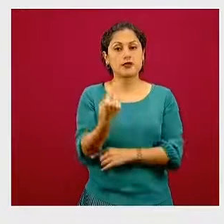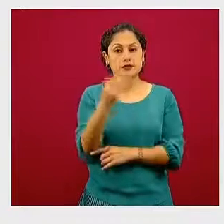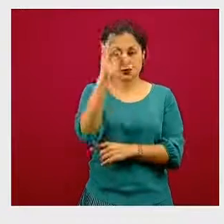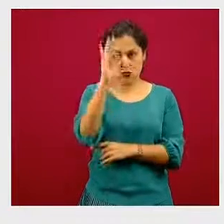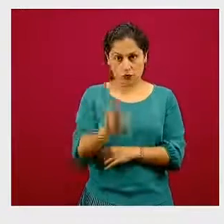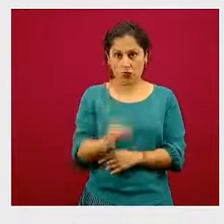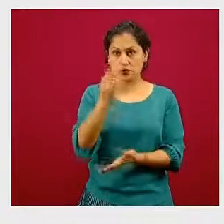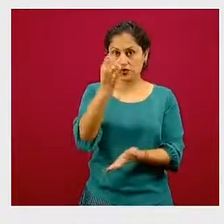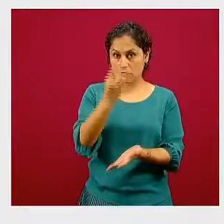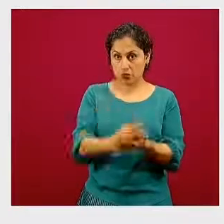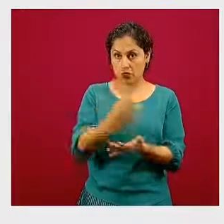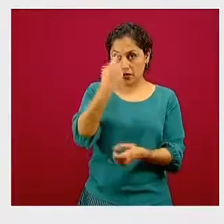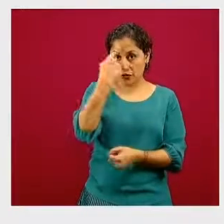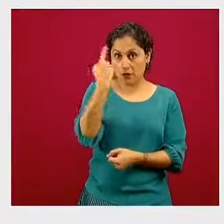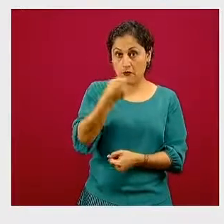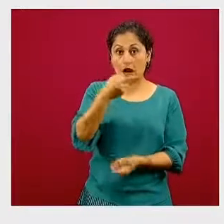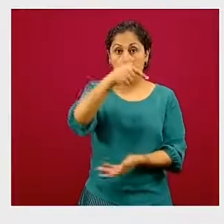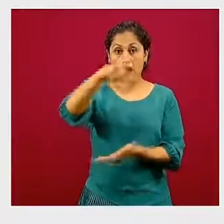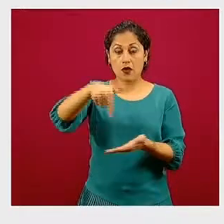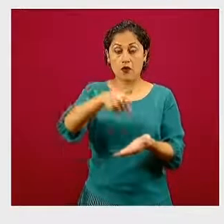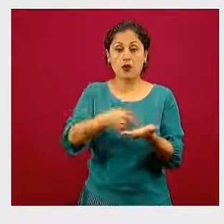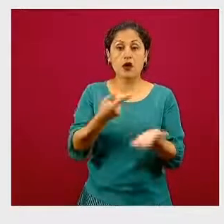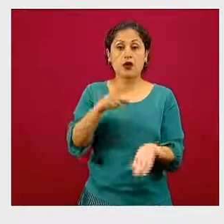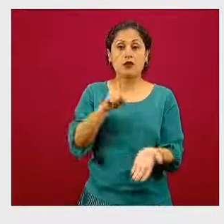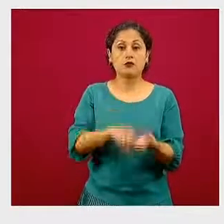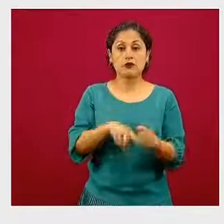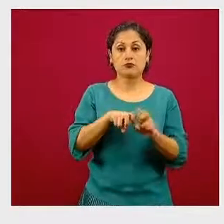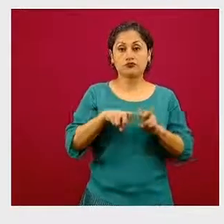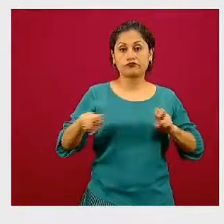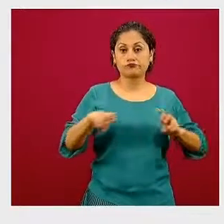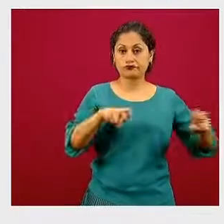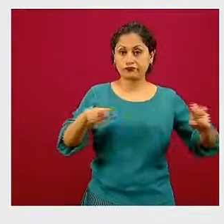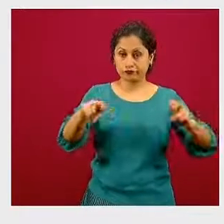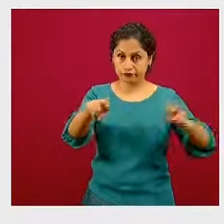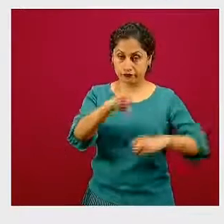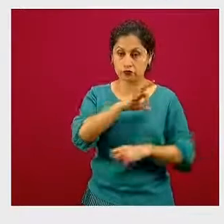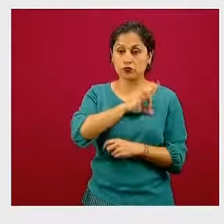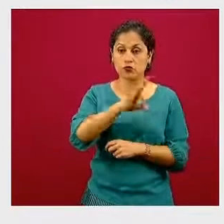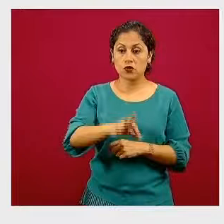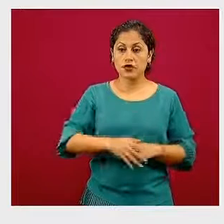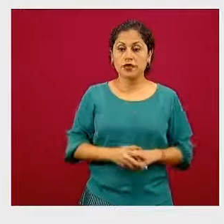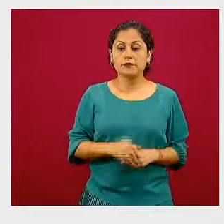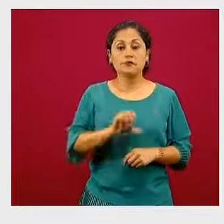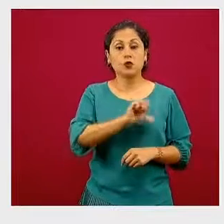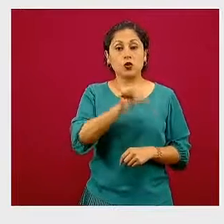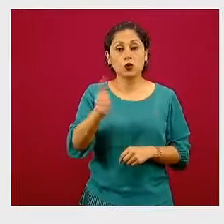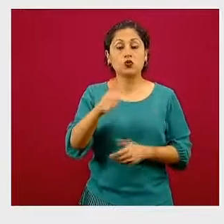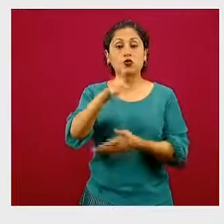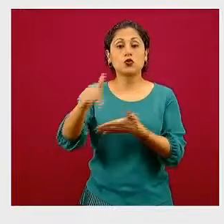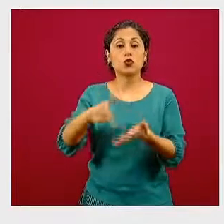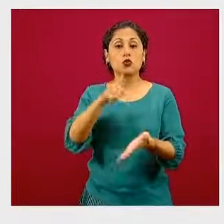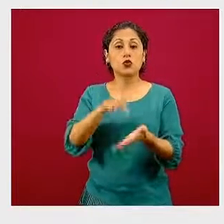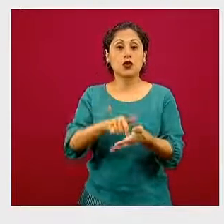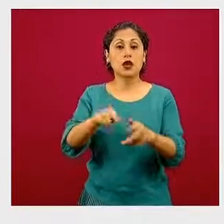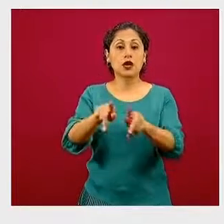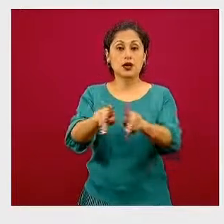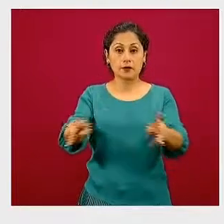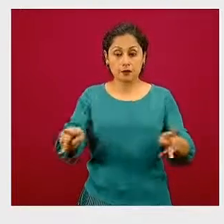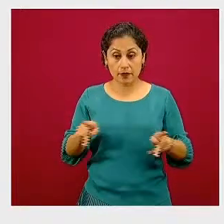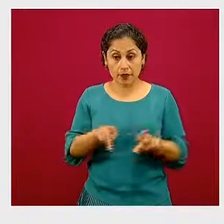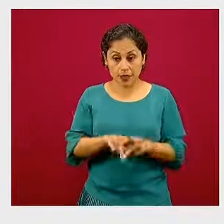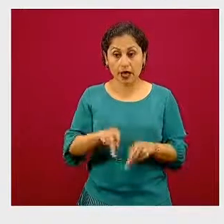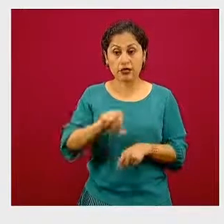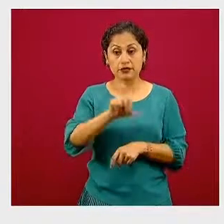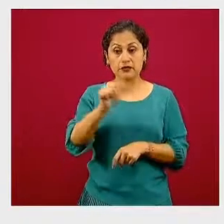mantener medidas de sana distancia al interior. El mismo porcentaje para los locales de los centros comerciales y para